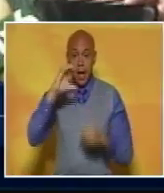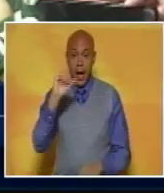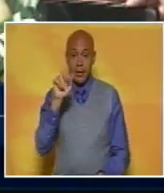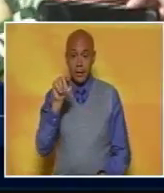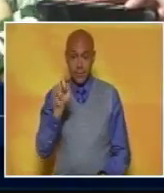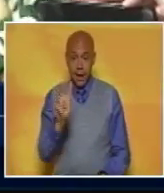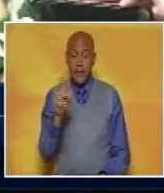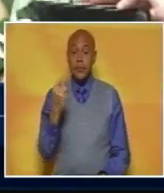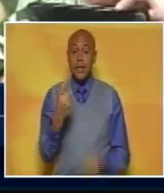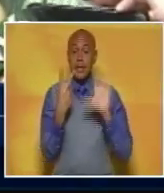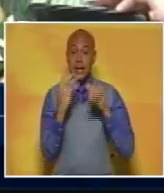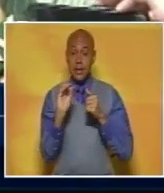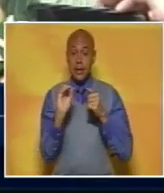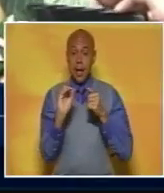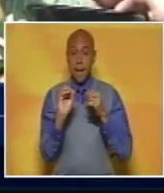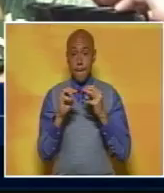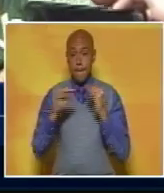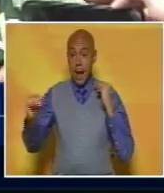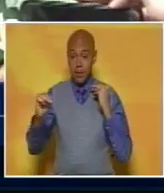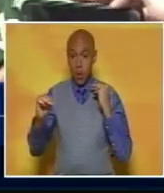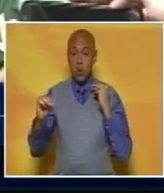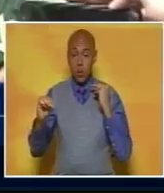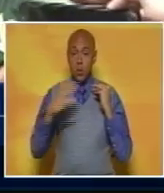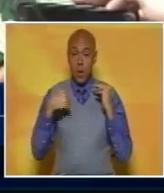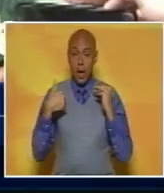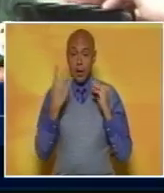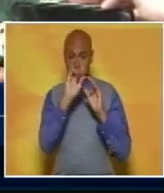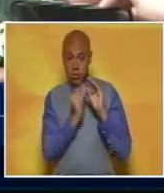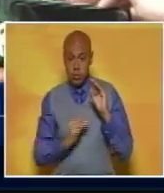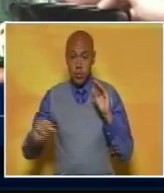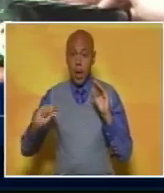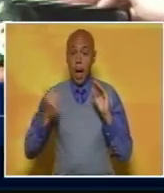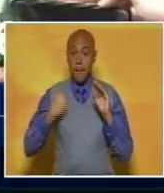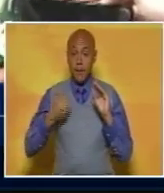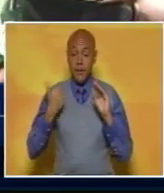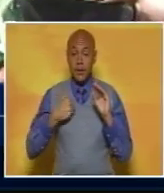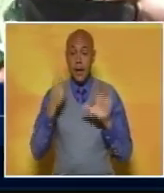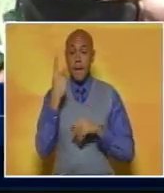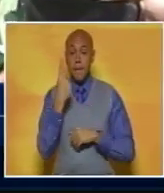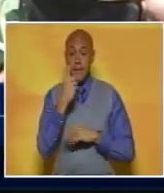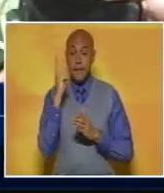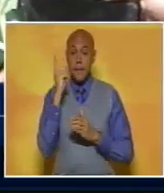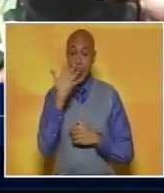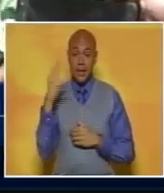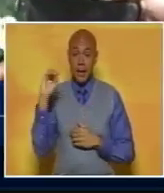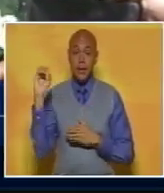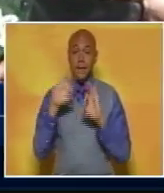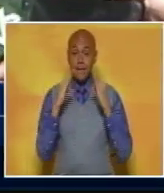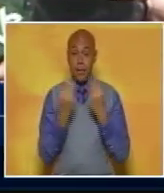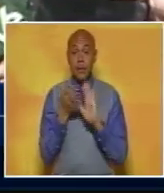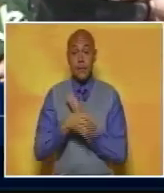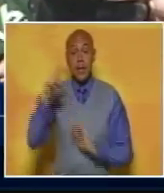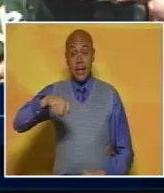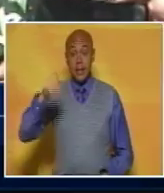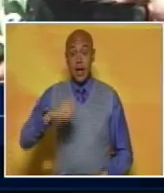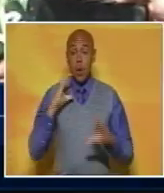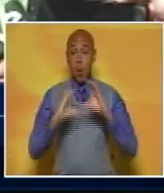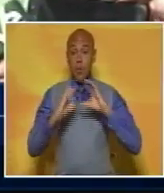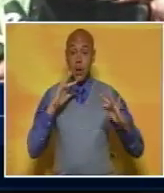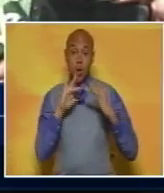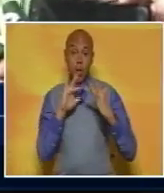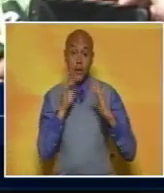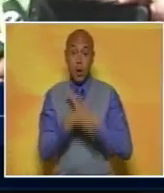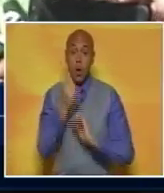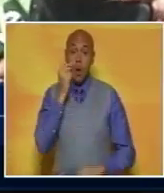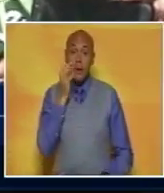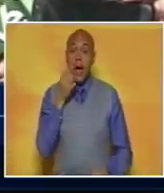70 metros, multipar para beneficiar a 1.500 familias y así sucesivamente ir avanzando. Las comunicaciones son necesarias en estos tiempos. Les decía yo a los